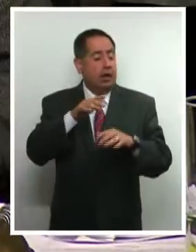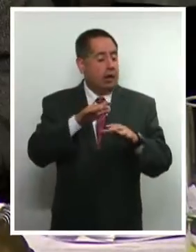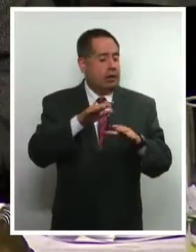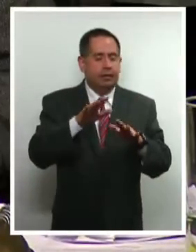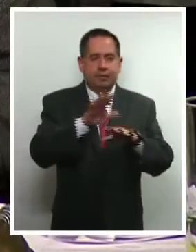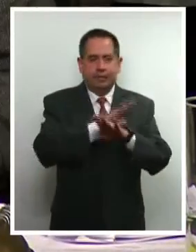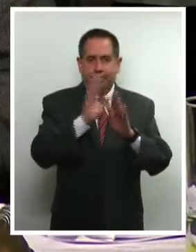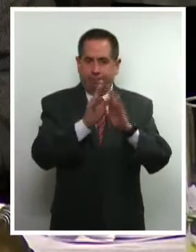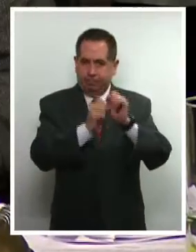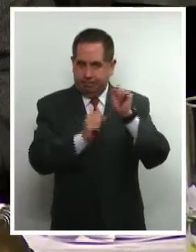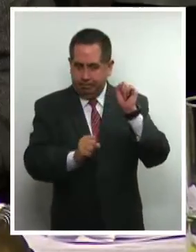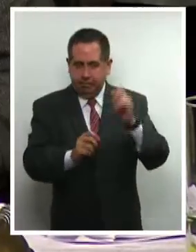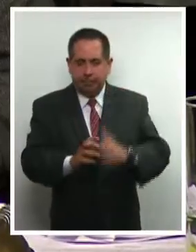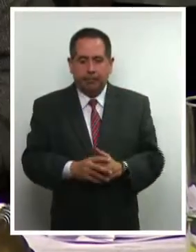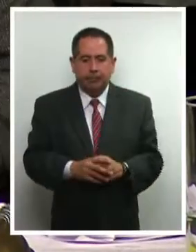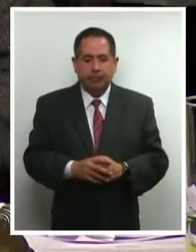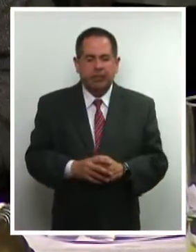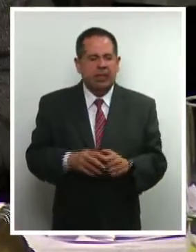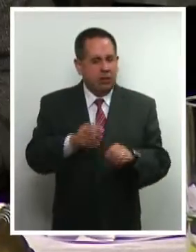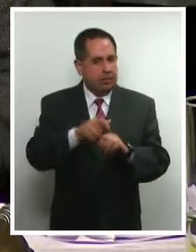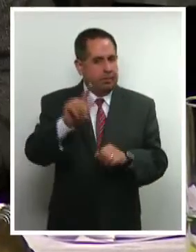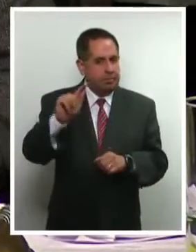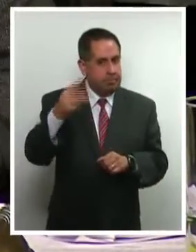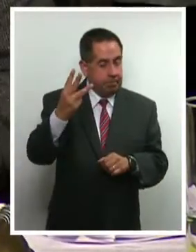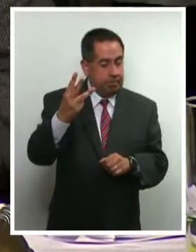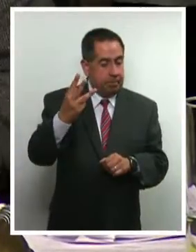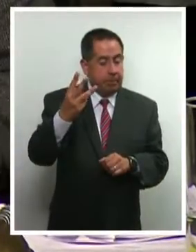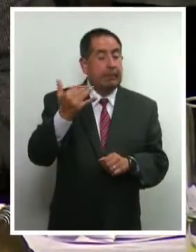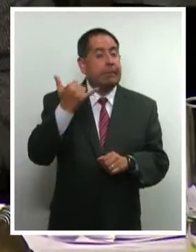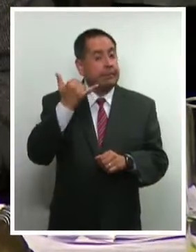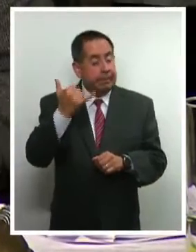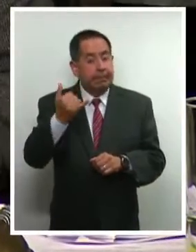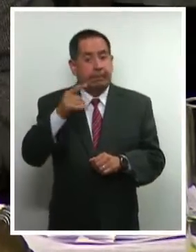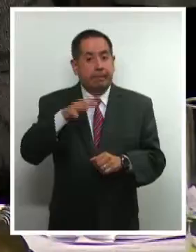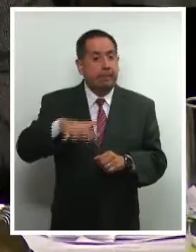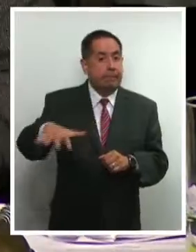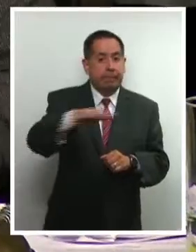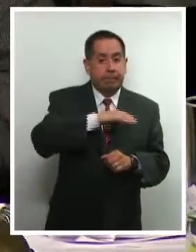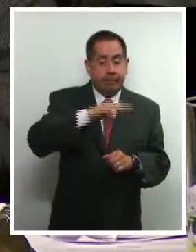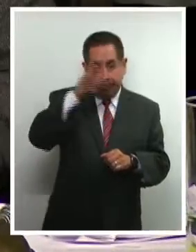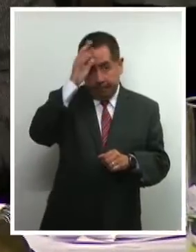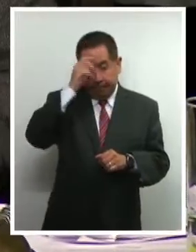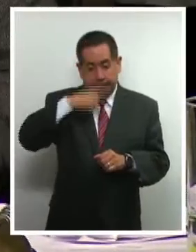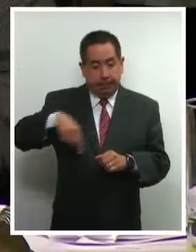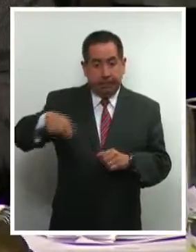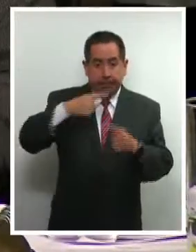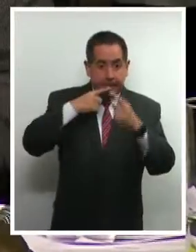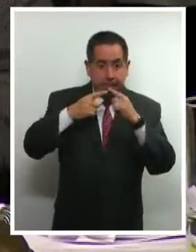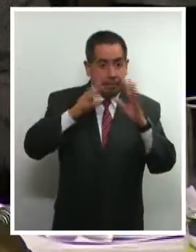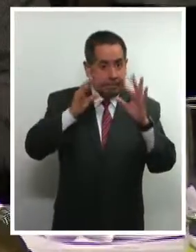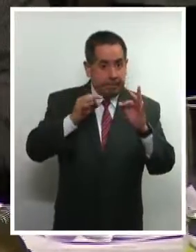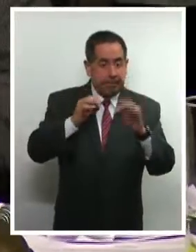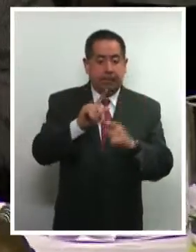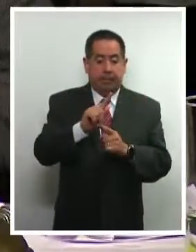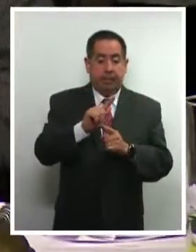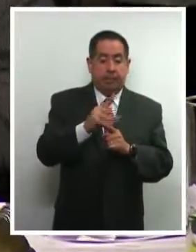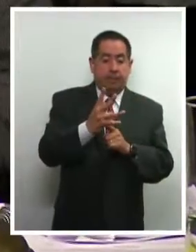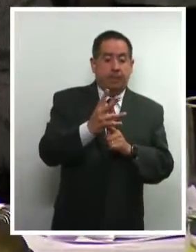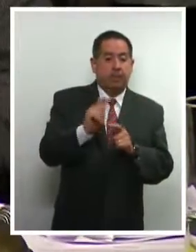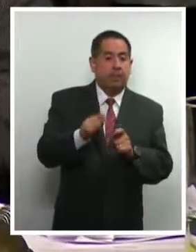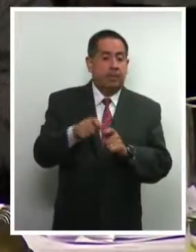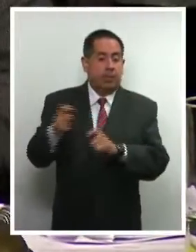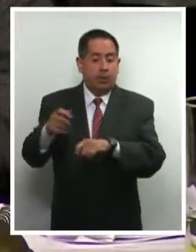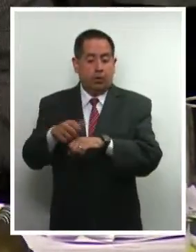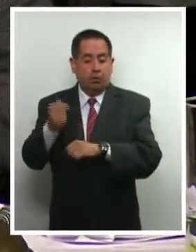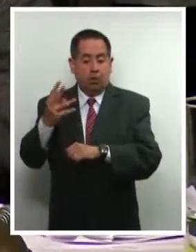Constitución. Este es el 73, y por acuerdo político se regresó el 74 en el